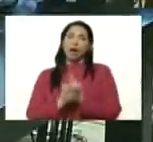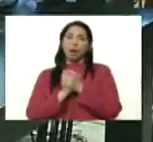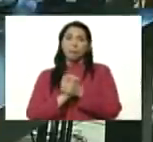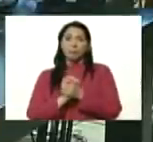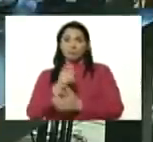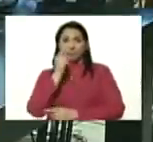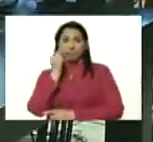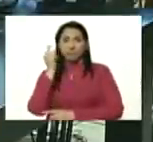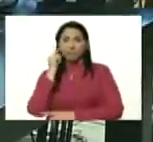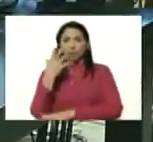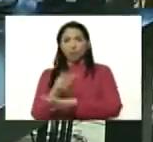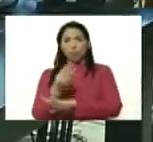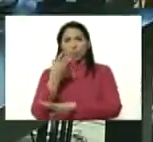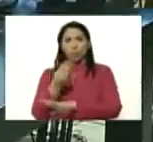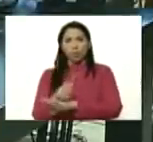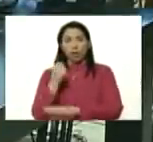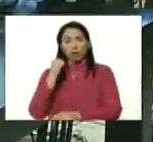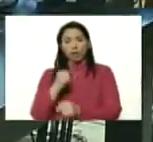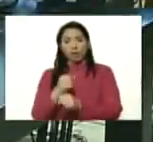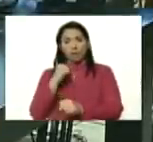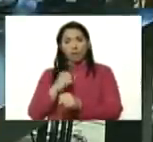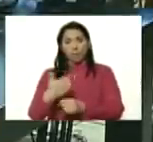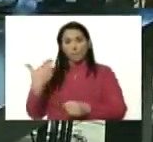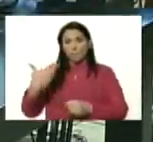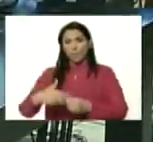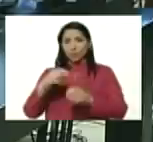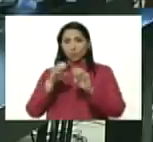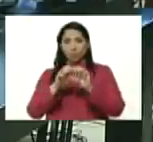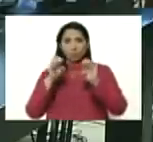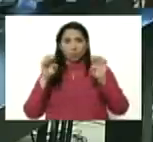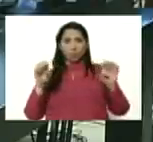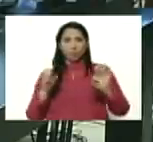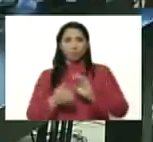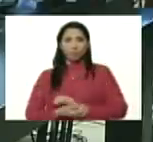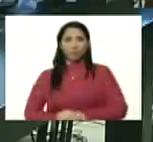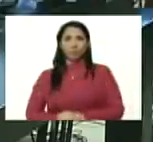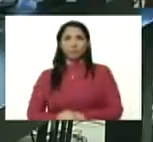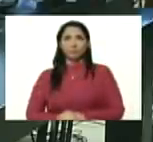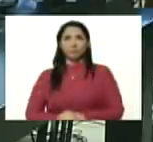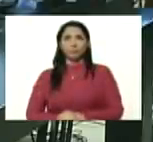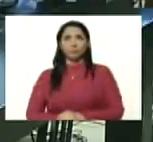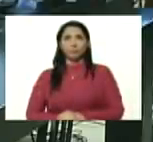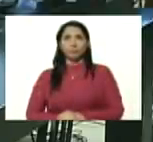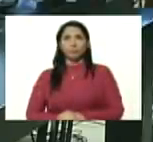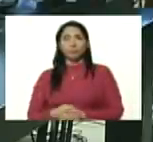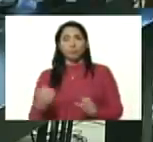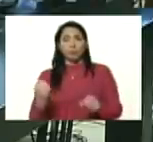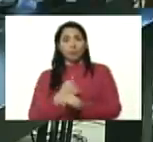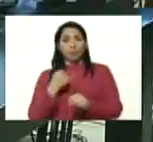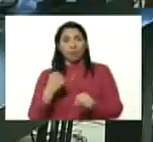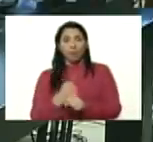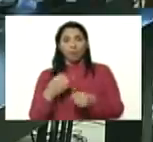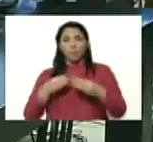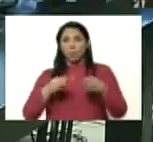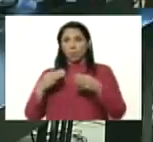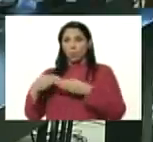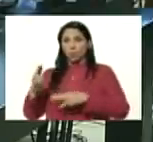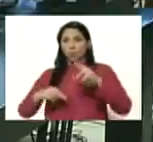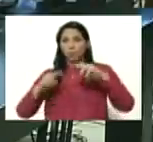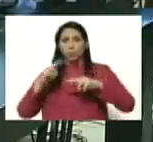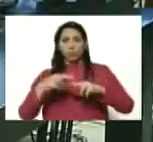compañeras de Monagas, trabajadores de petróleo, educación, empleados públicos, construcción,